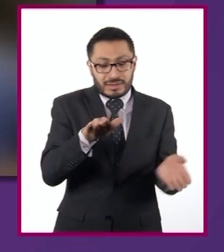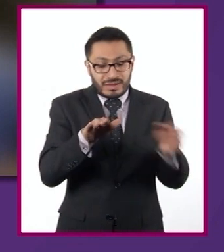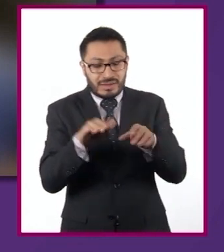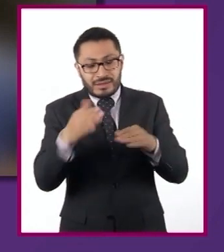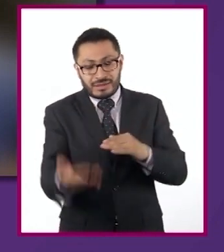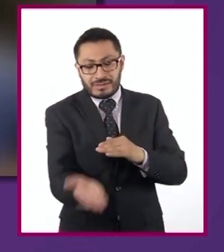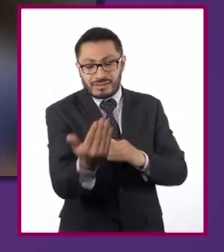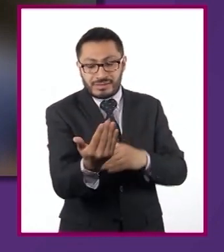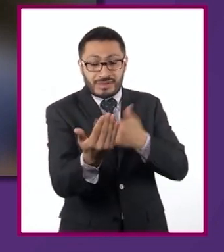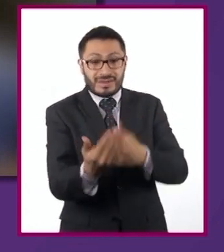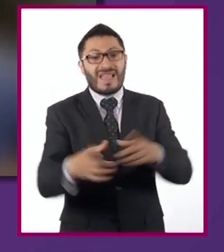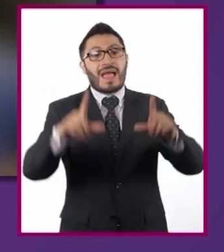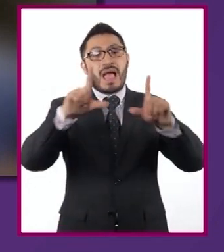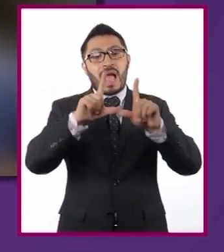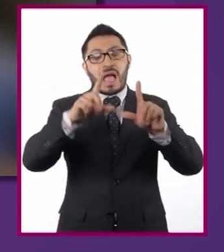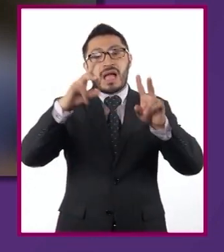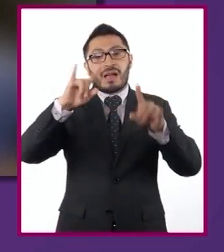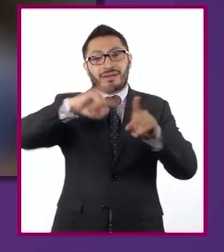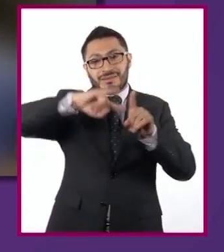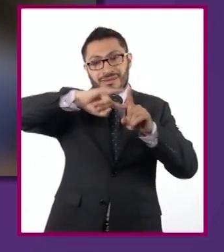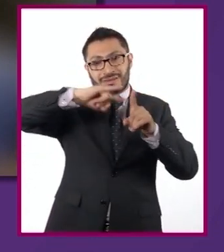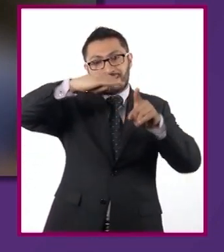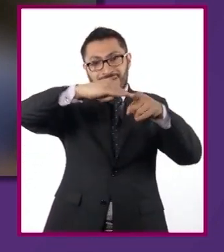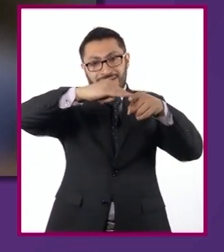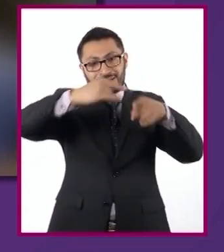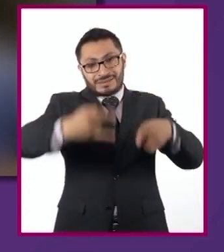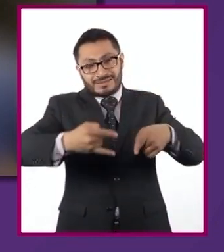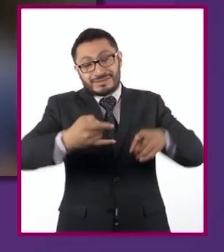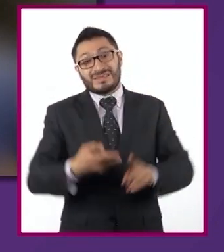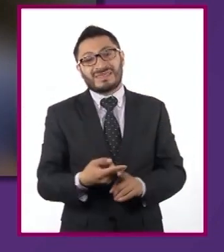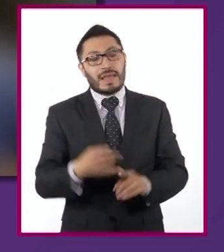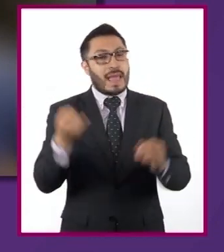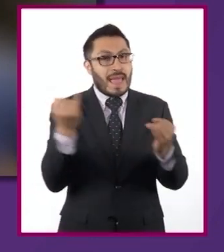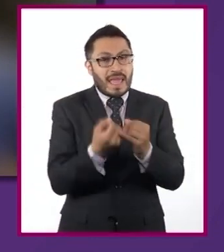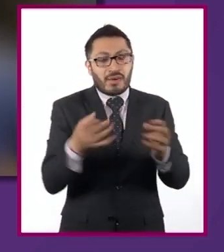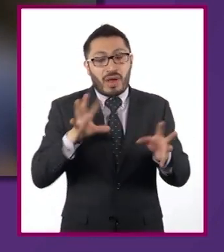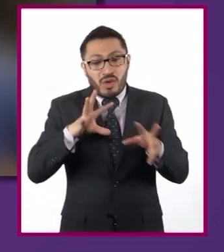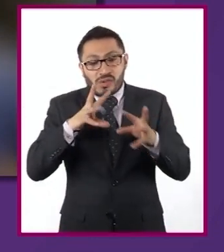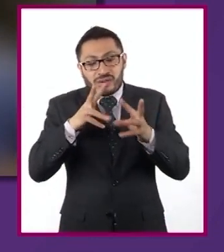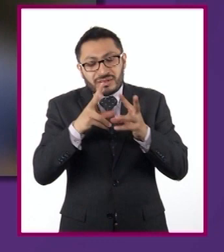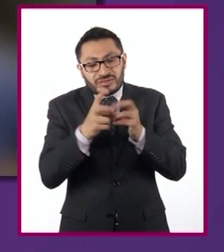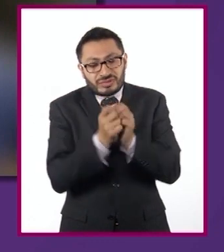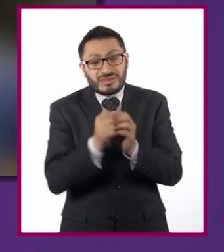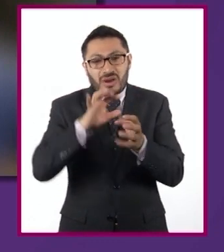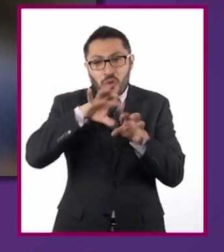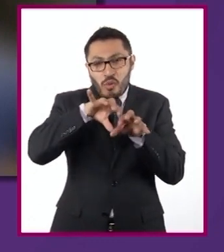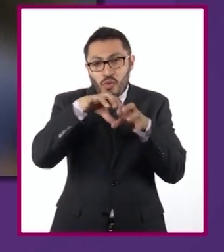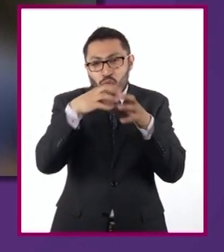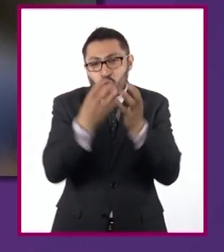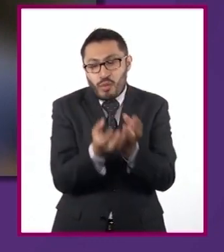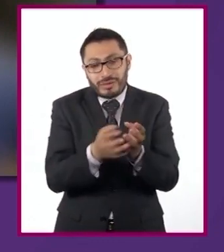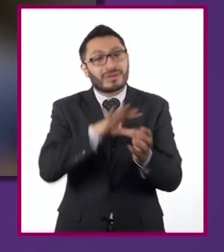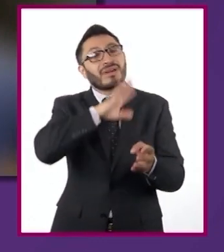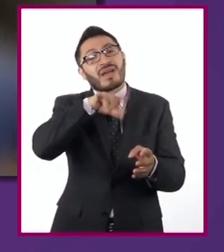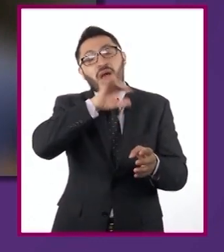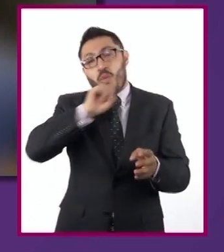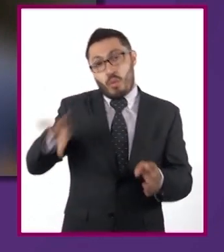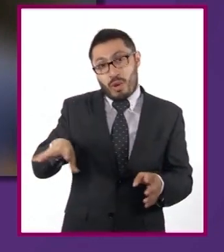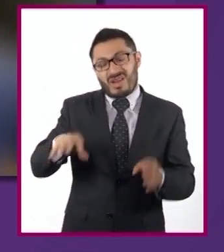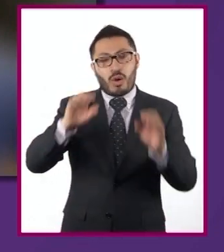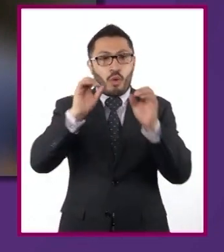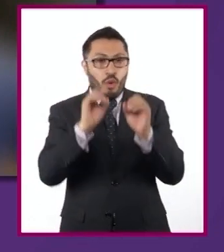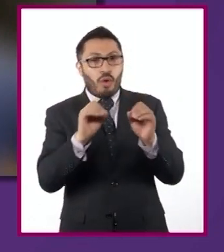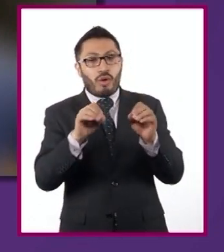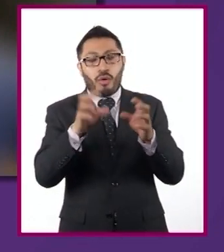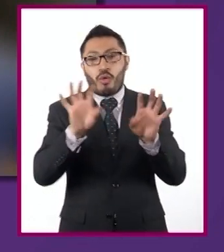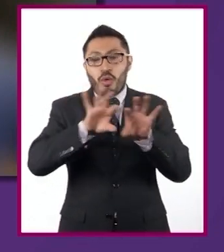forma adecuada. Y también puedo hacerla bolita y se convierte en basura o en